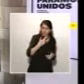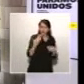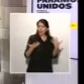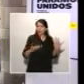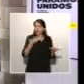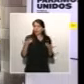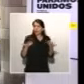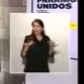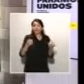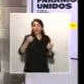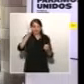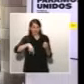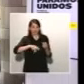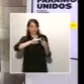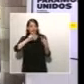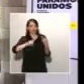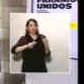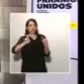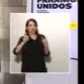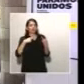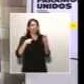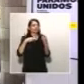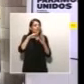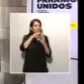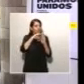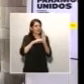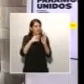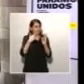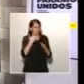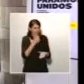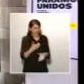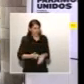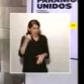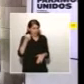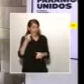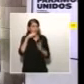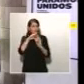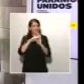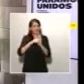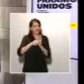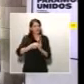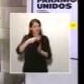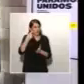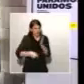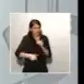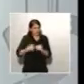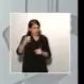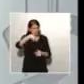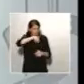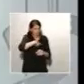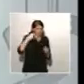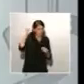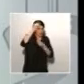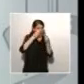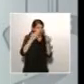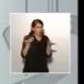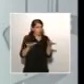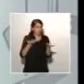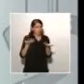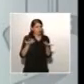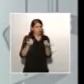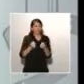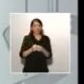¿Algún tipo de medidas más serias, más severas, el Gobierno y las autoridades sanitarias? Sí, a ver, las